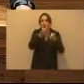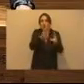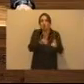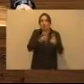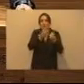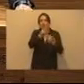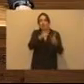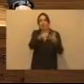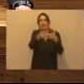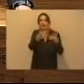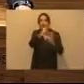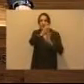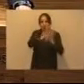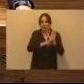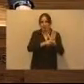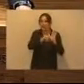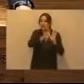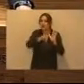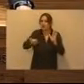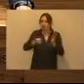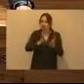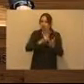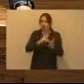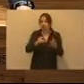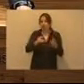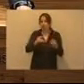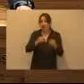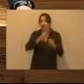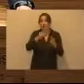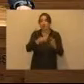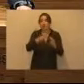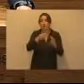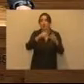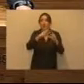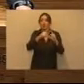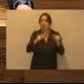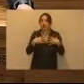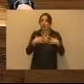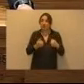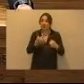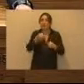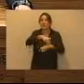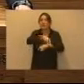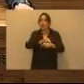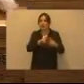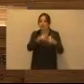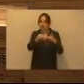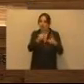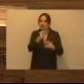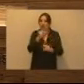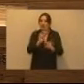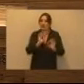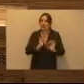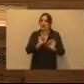estas listas mensualmente, tanto en Astursalud como en el portal de transparencia. Es un compromiso y así